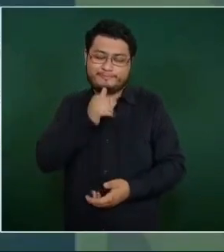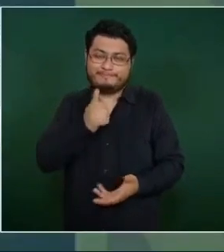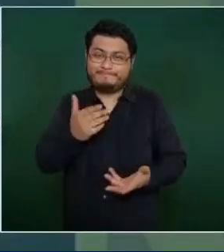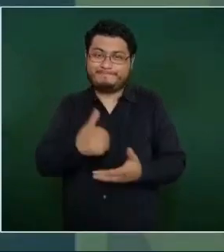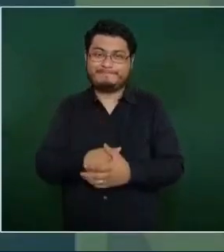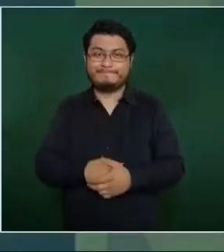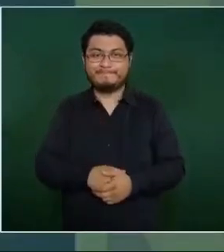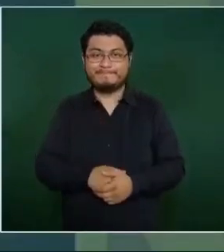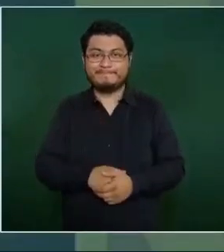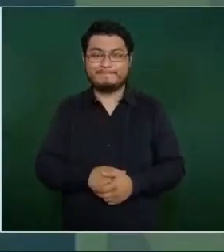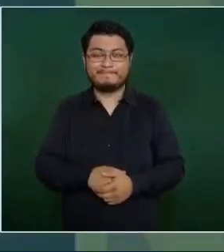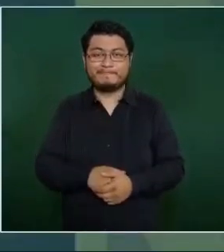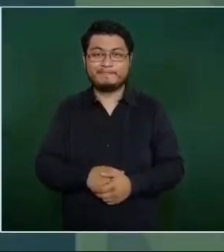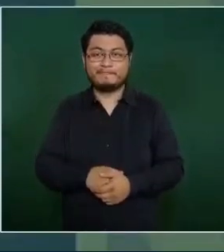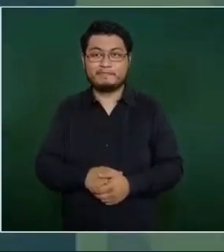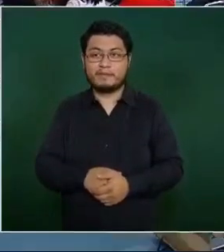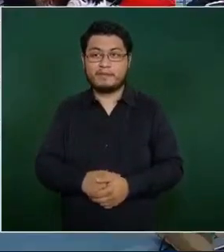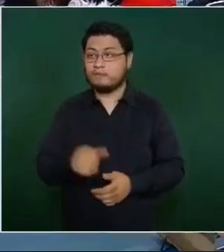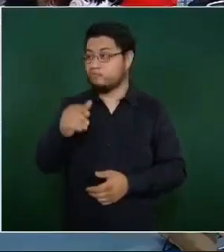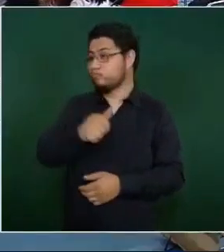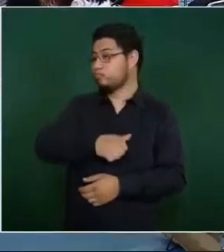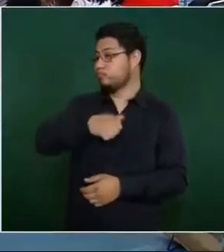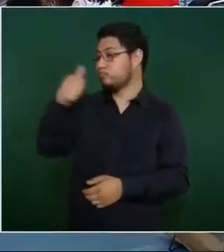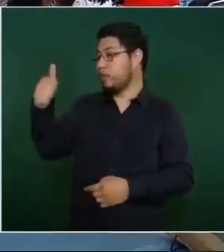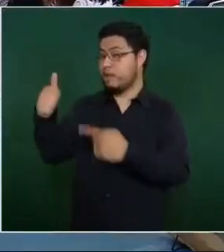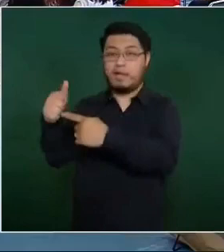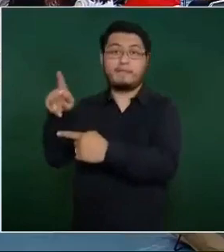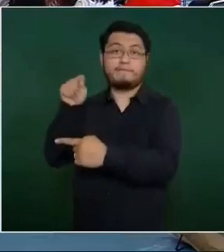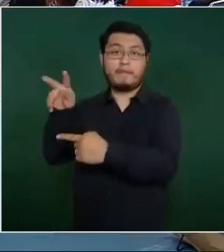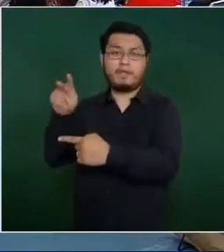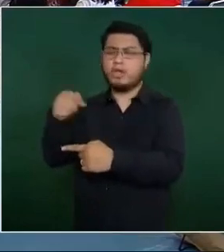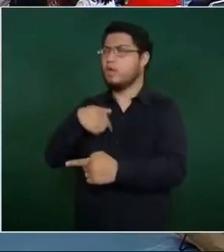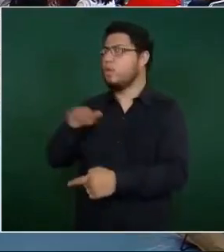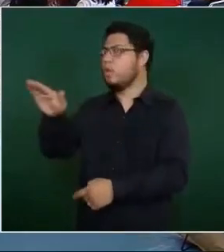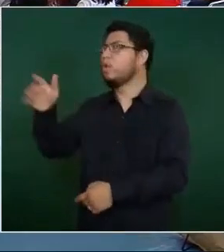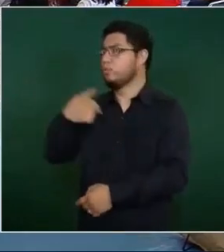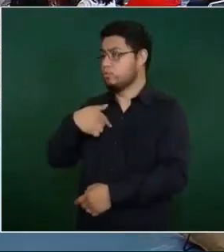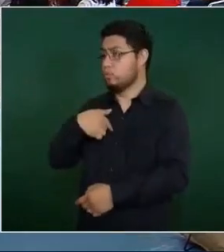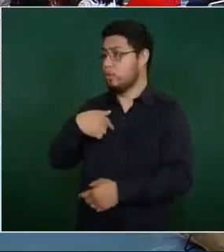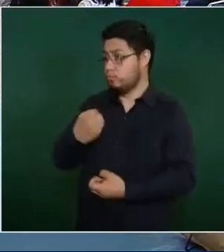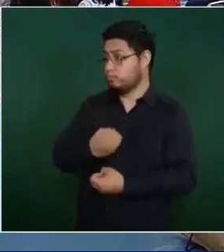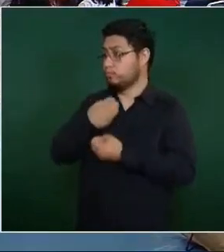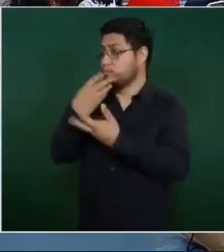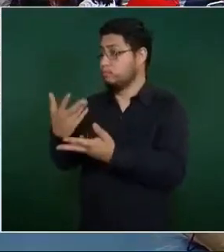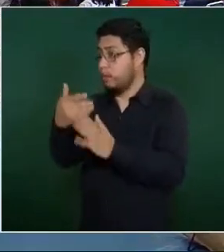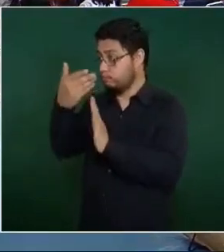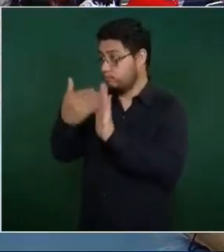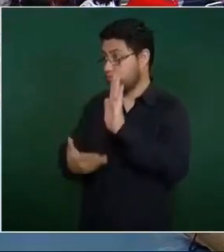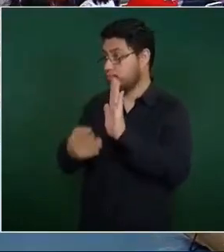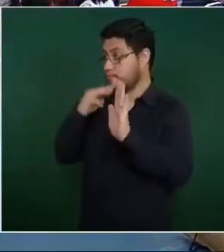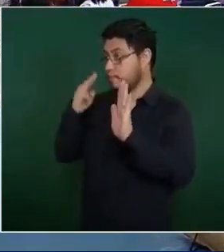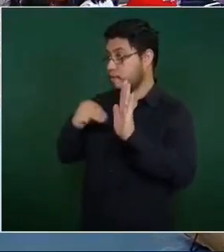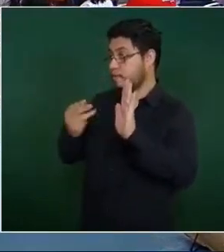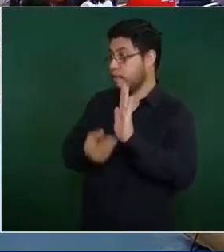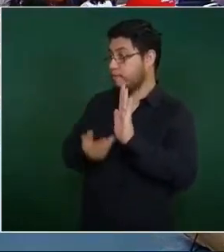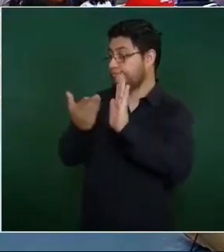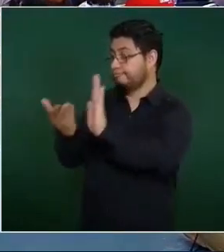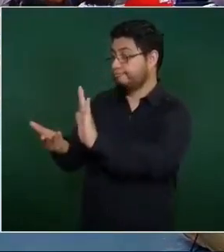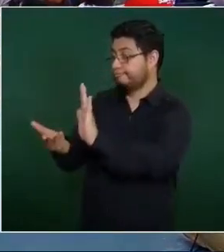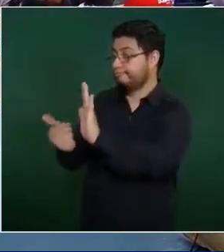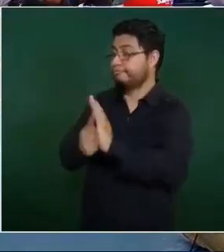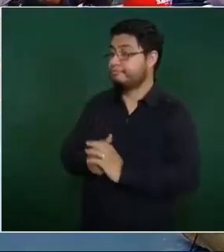Se iba a una televisora y se decía: aquí tengo este mensaje, aún cuando